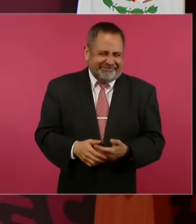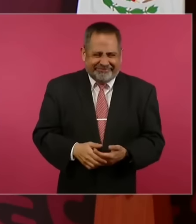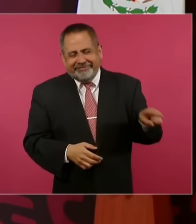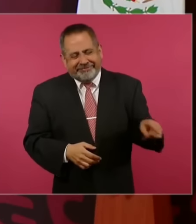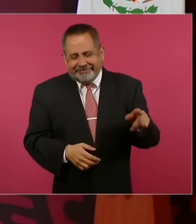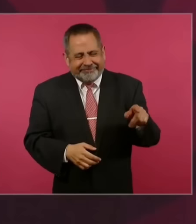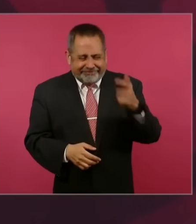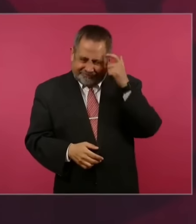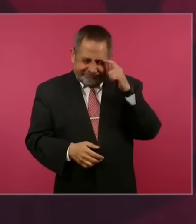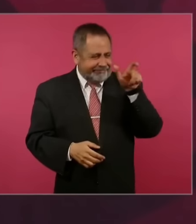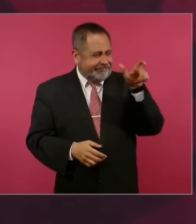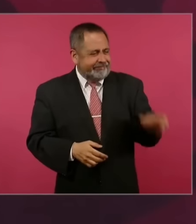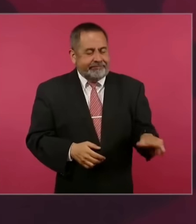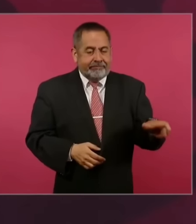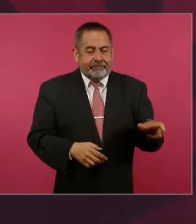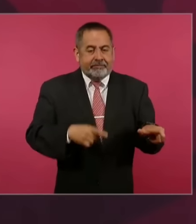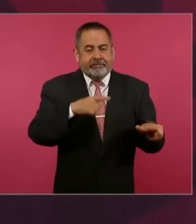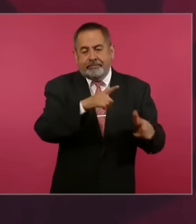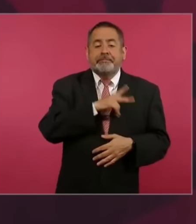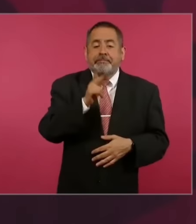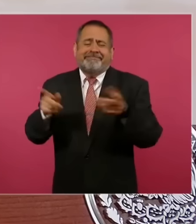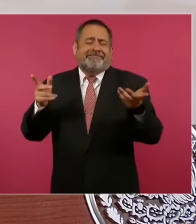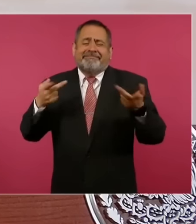habla de los pueblos, pues